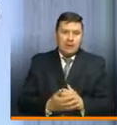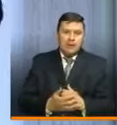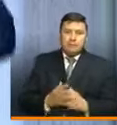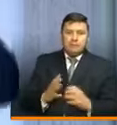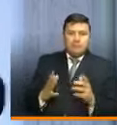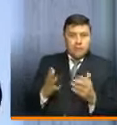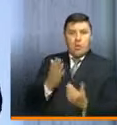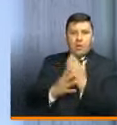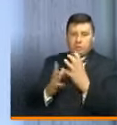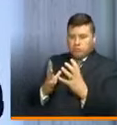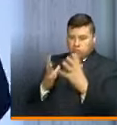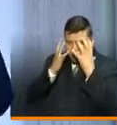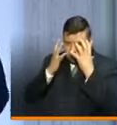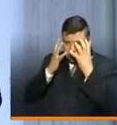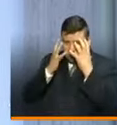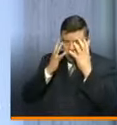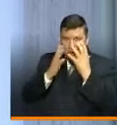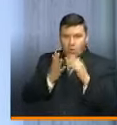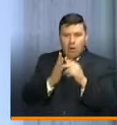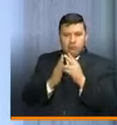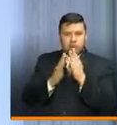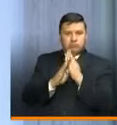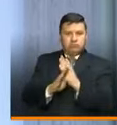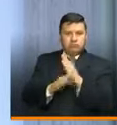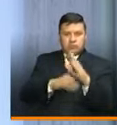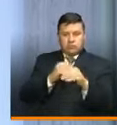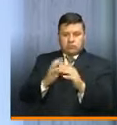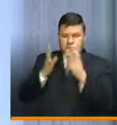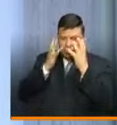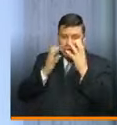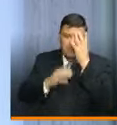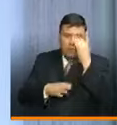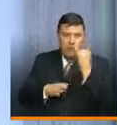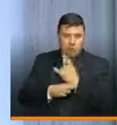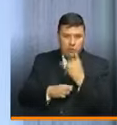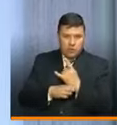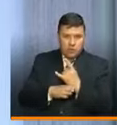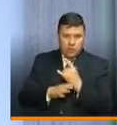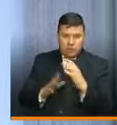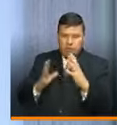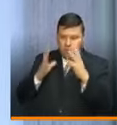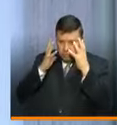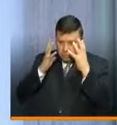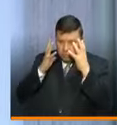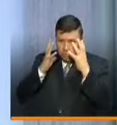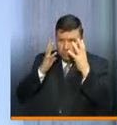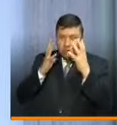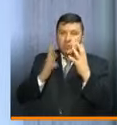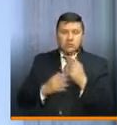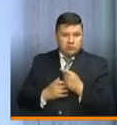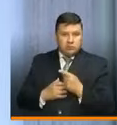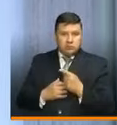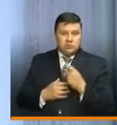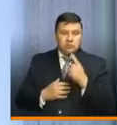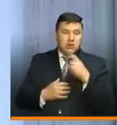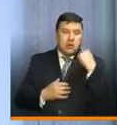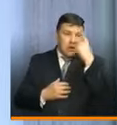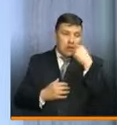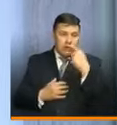caretas vamos a tener entonces una protección adicional, porque el uso del tapabocas y adicionalmente el de la